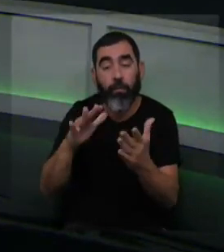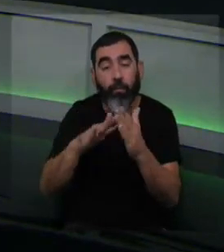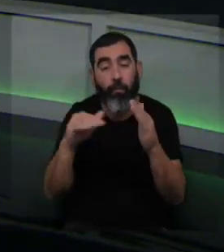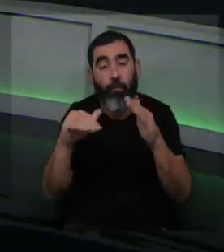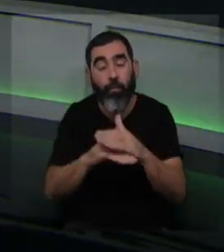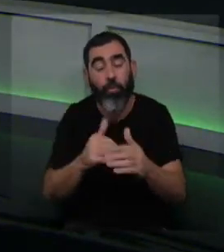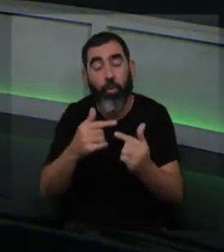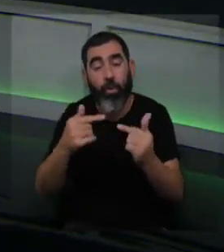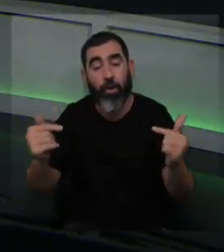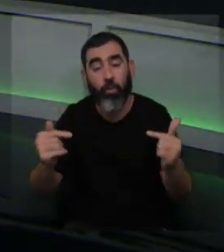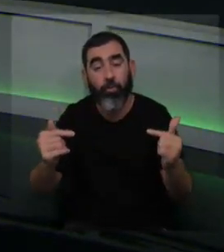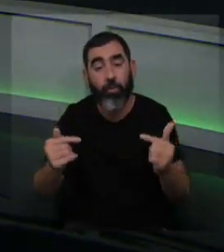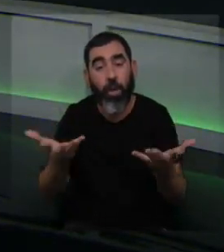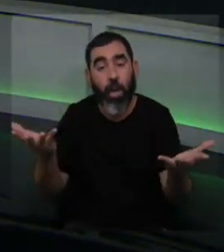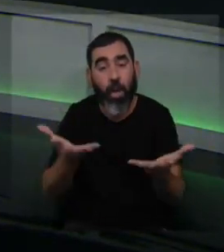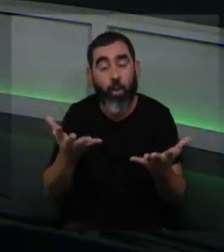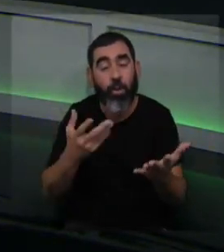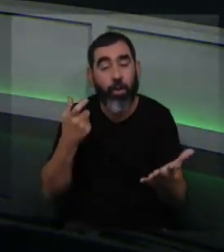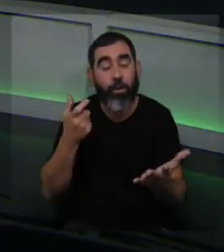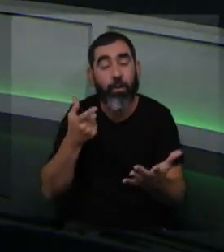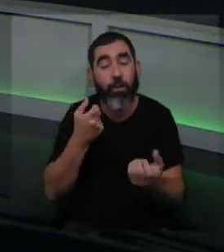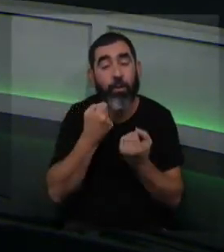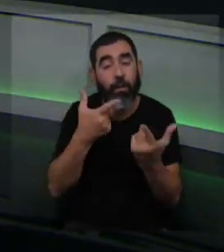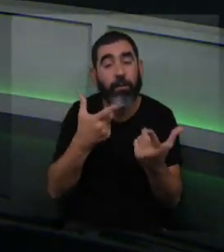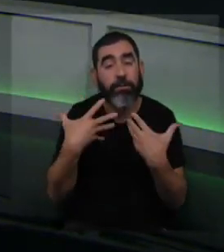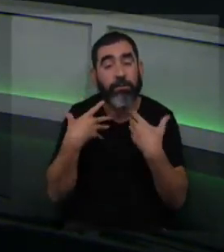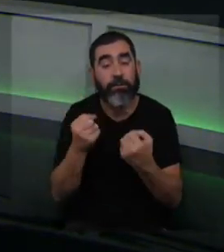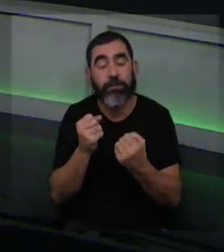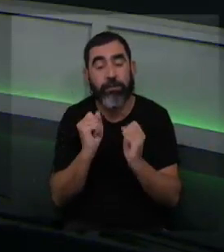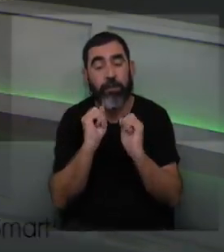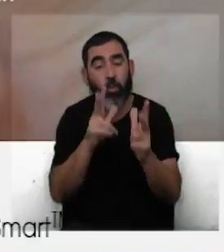Nacional de Recursos y que comenzaron a ser suministradas por los prestadores de salud.